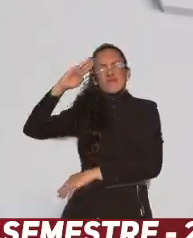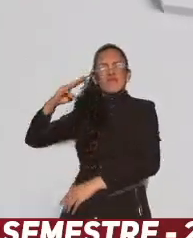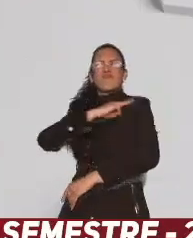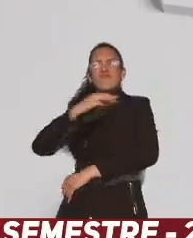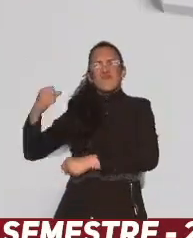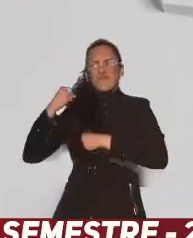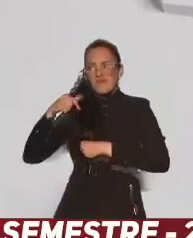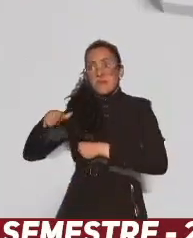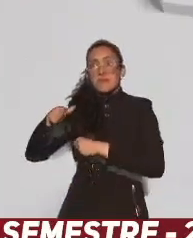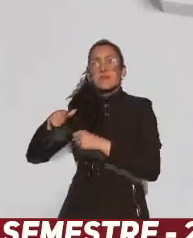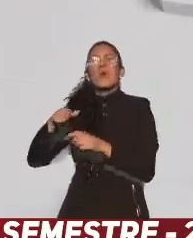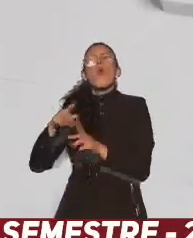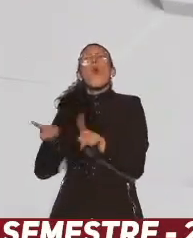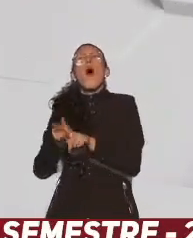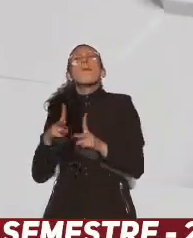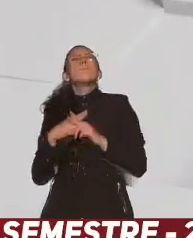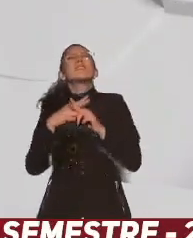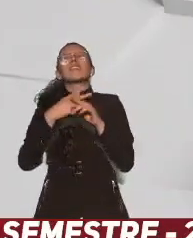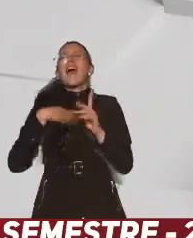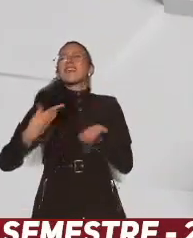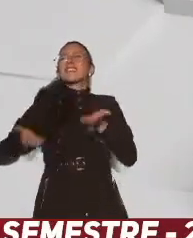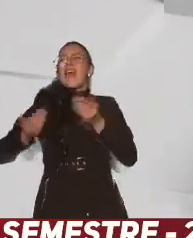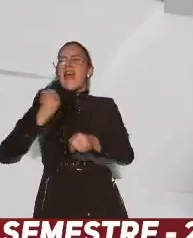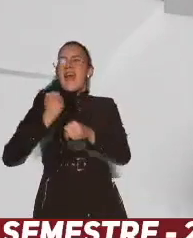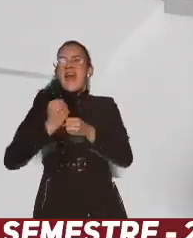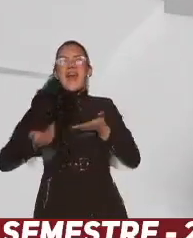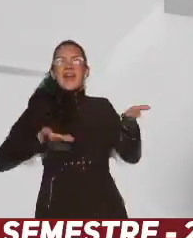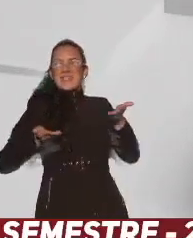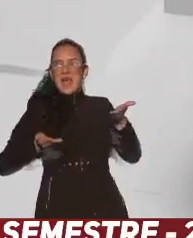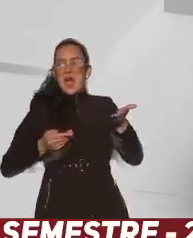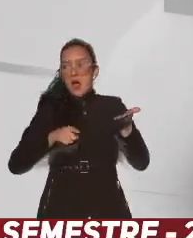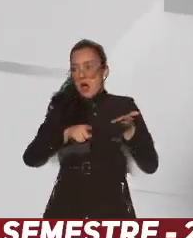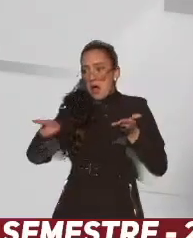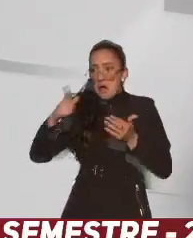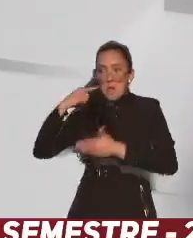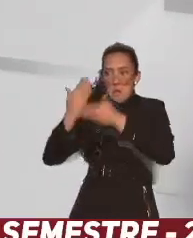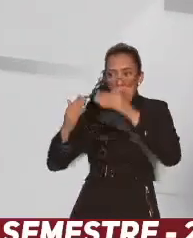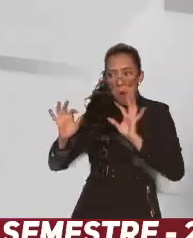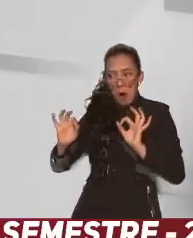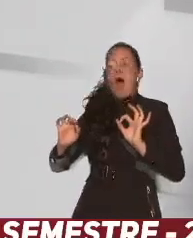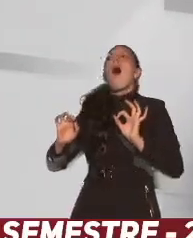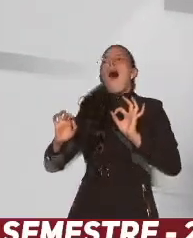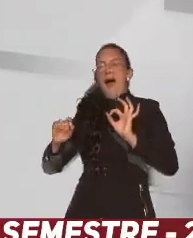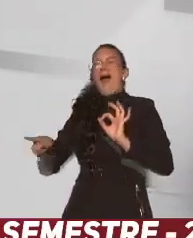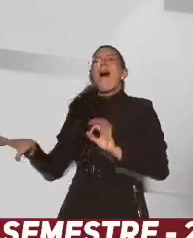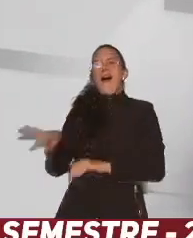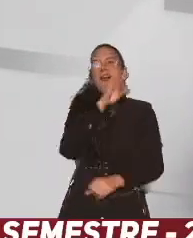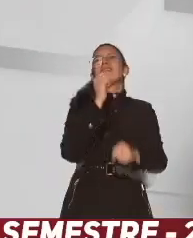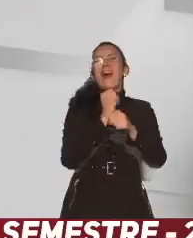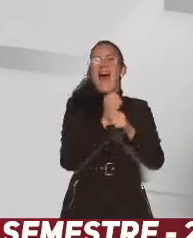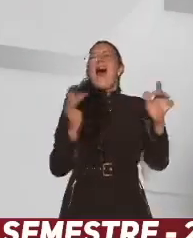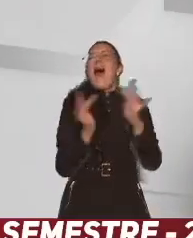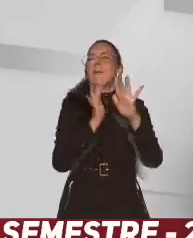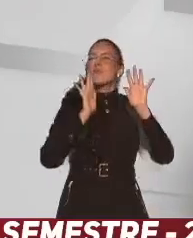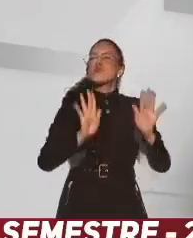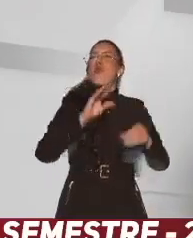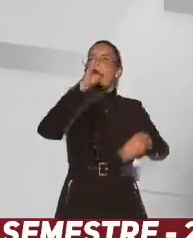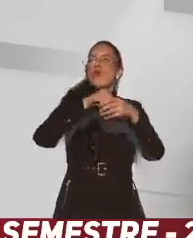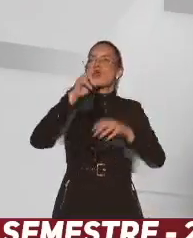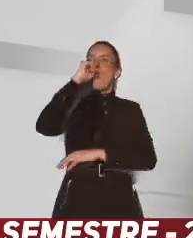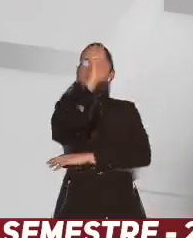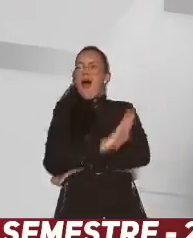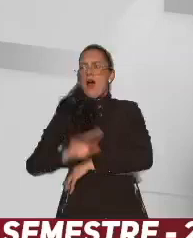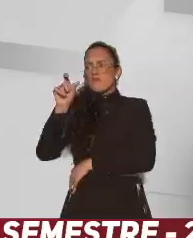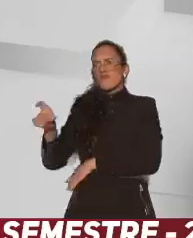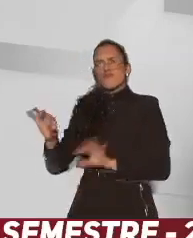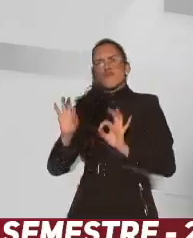del servicio militar, conseguimos que estos hombres sean los servidores de la nación, moralmente comprometidos bajo juramento